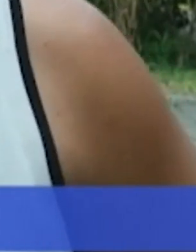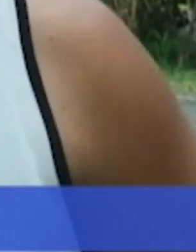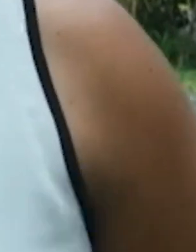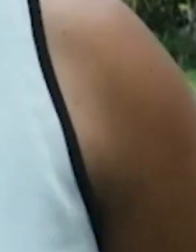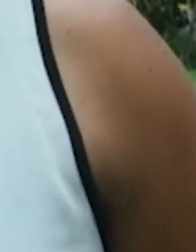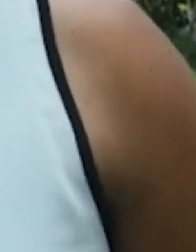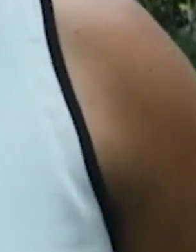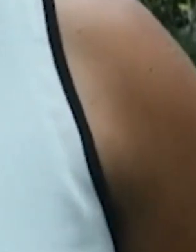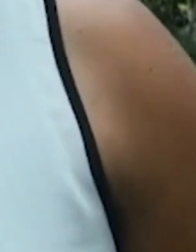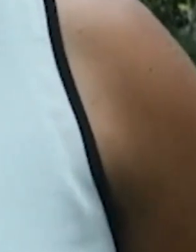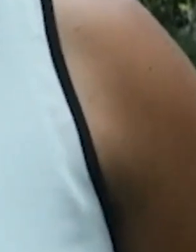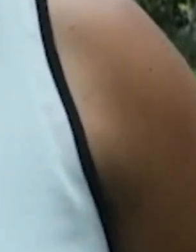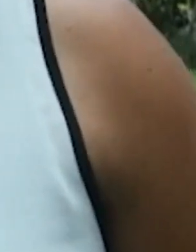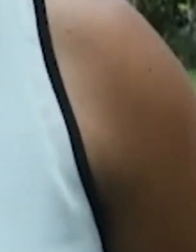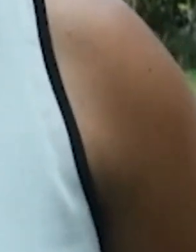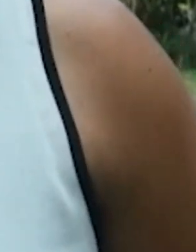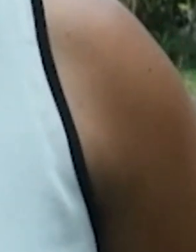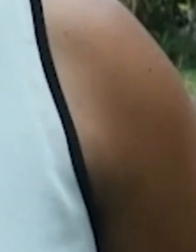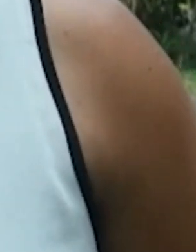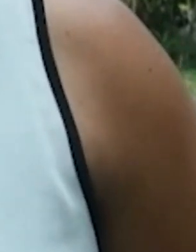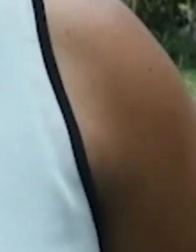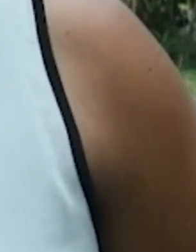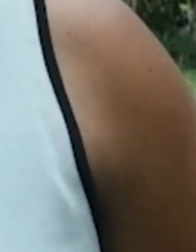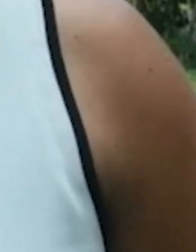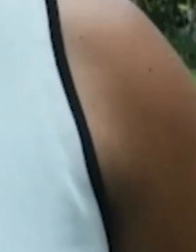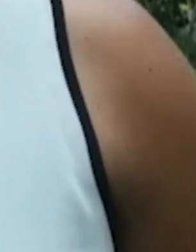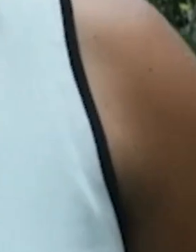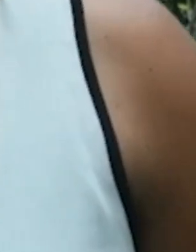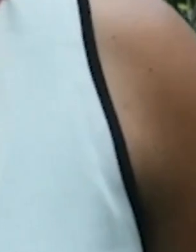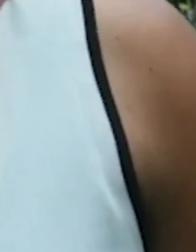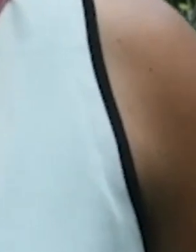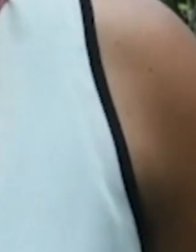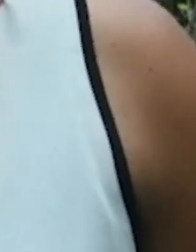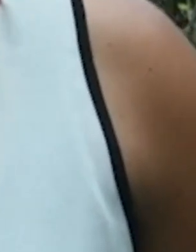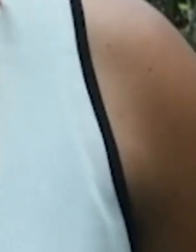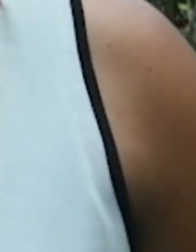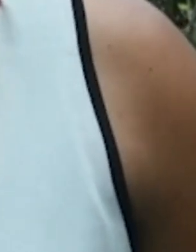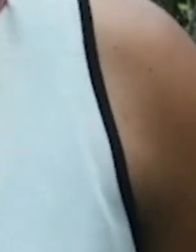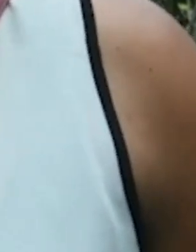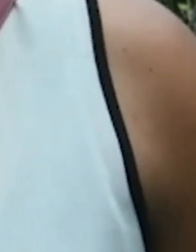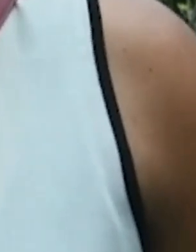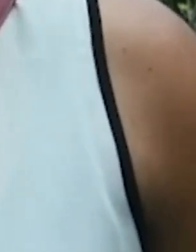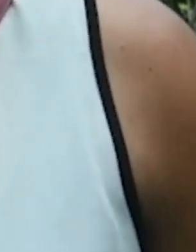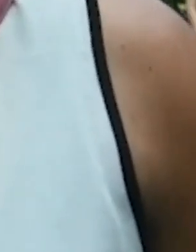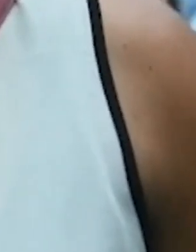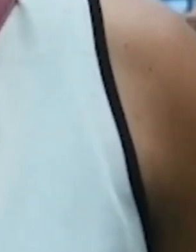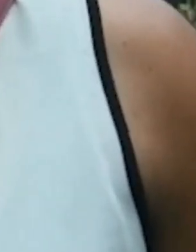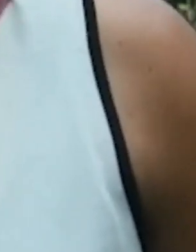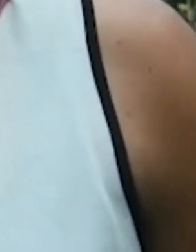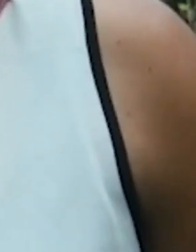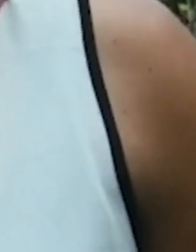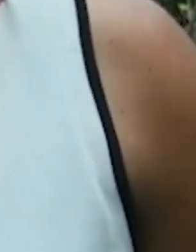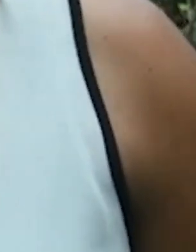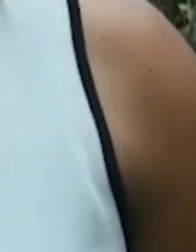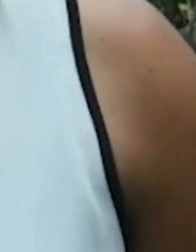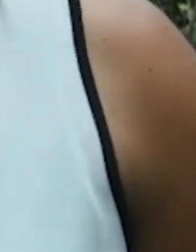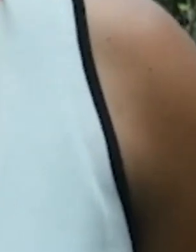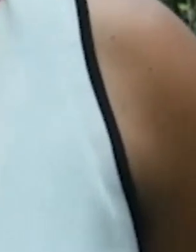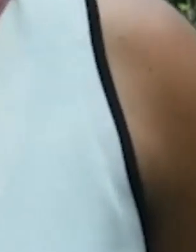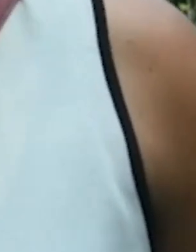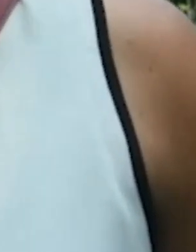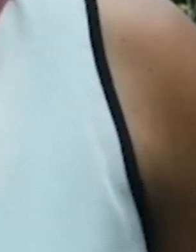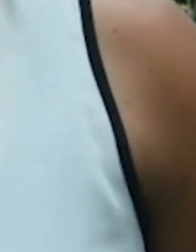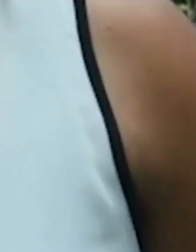pasar. En cuanto al tiempo como padres, obvio, es un tiempo que nosotros